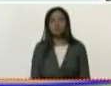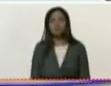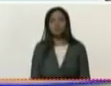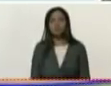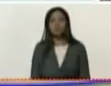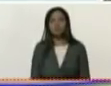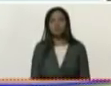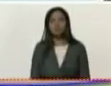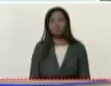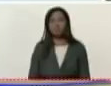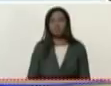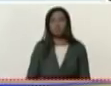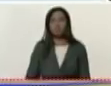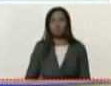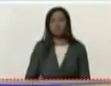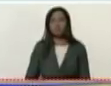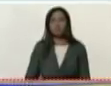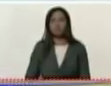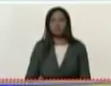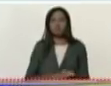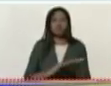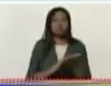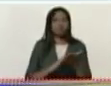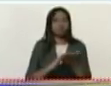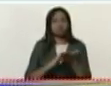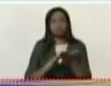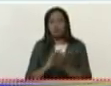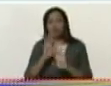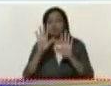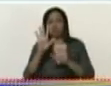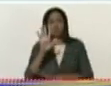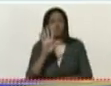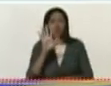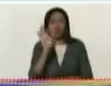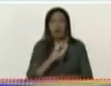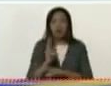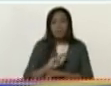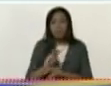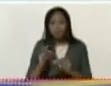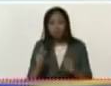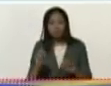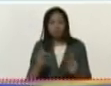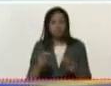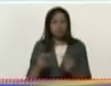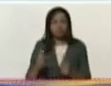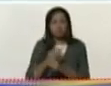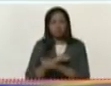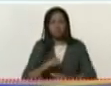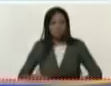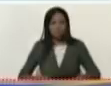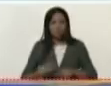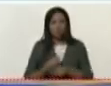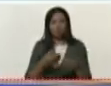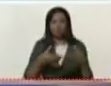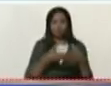De 6 lanzagranadas se recuperaron 5 inmediatamente por la acción del Ejército y la Guardia Nacional Bolivariana.